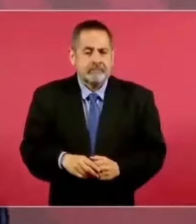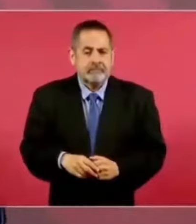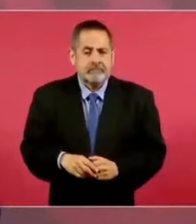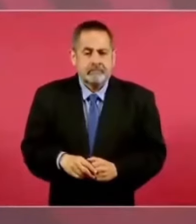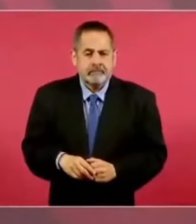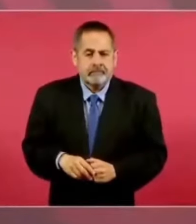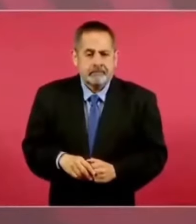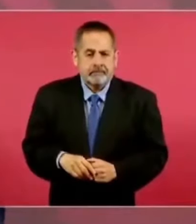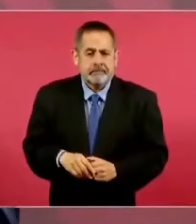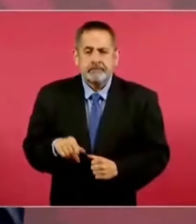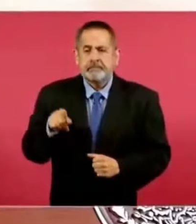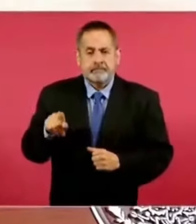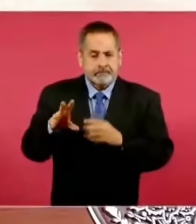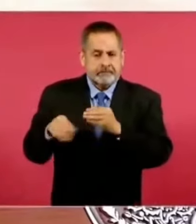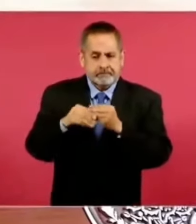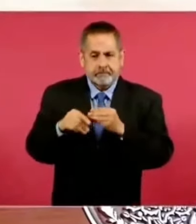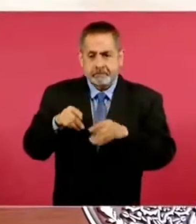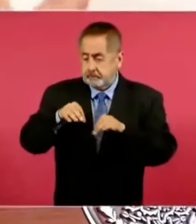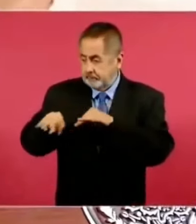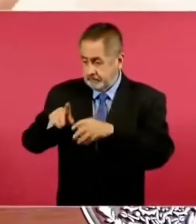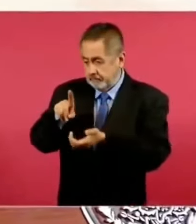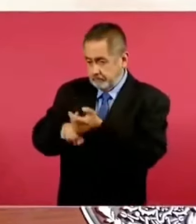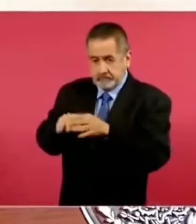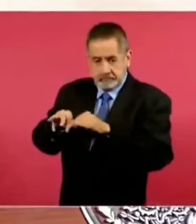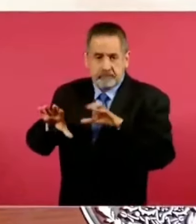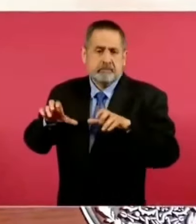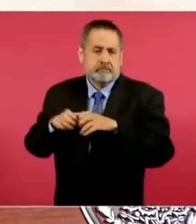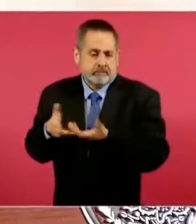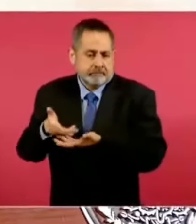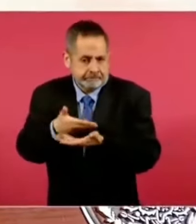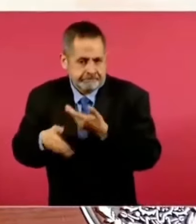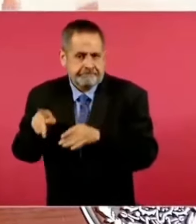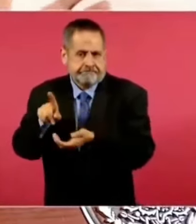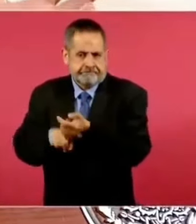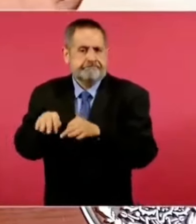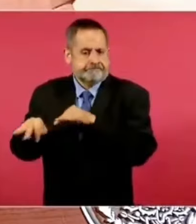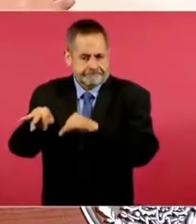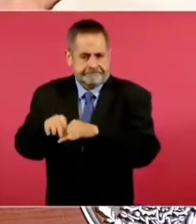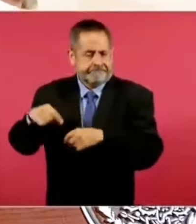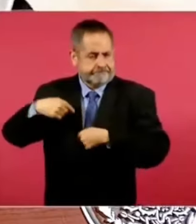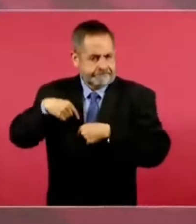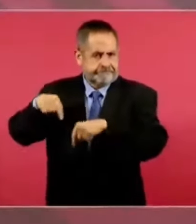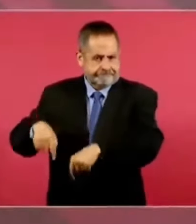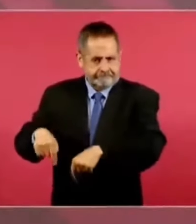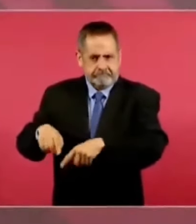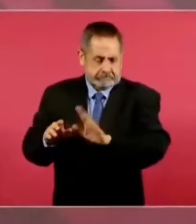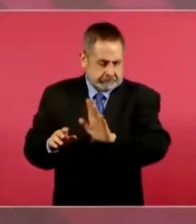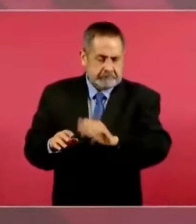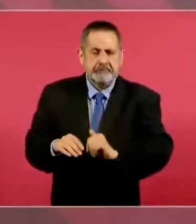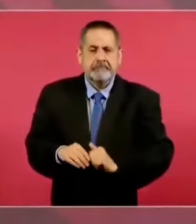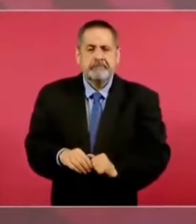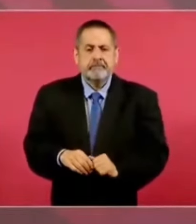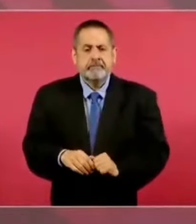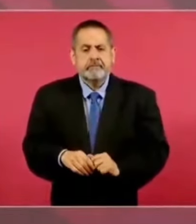a los que trabajamos en el gobierno, que somos servidores públicos, ya sea